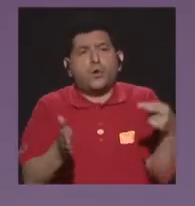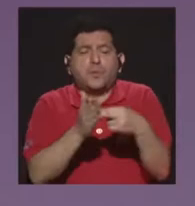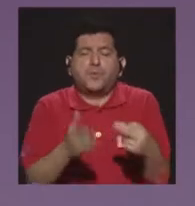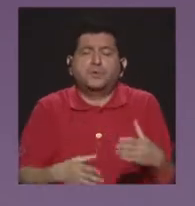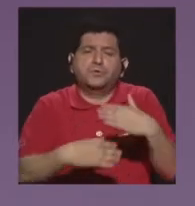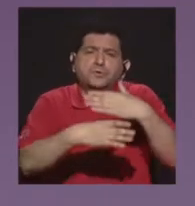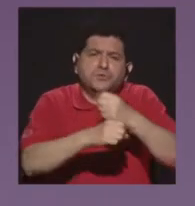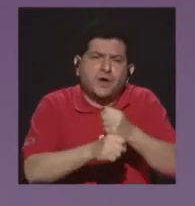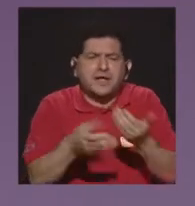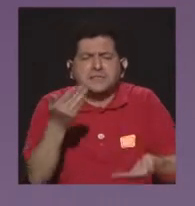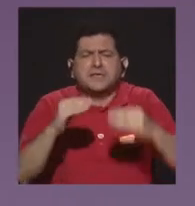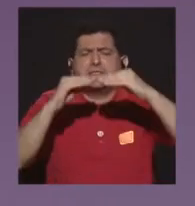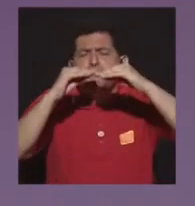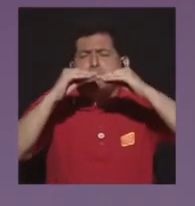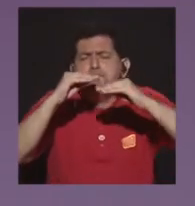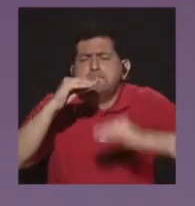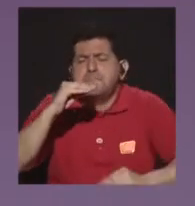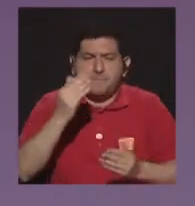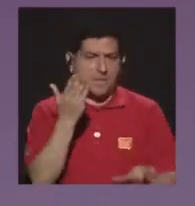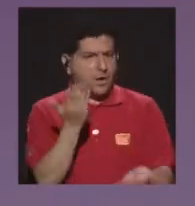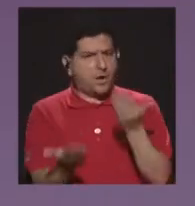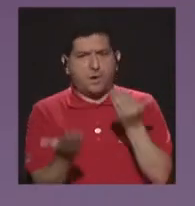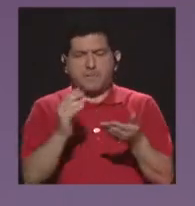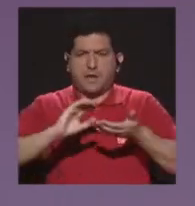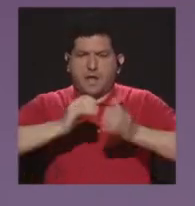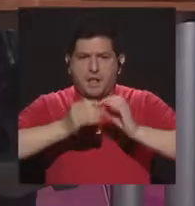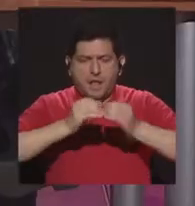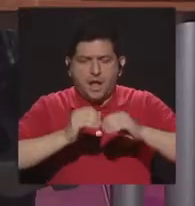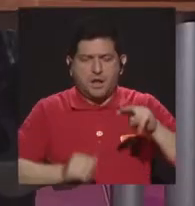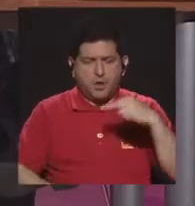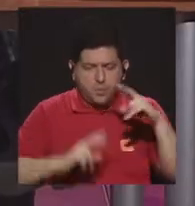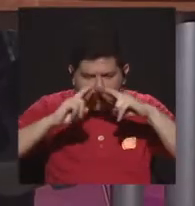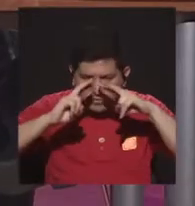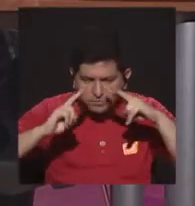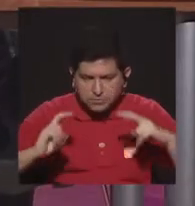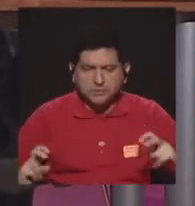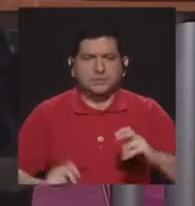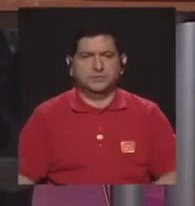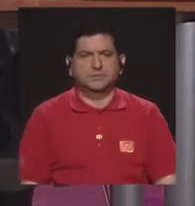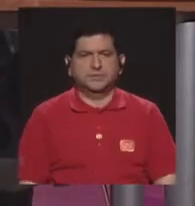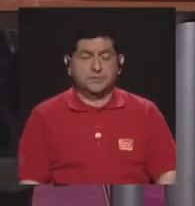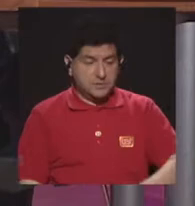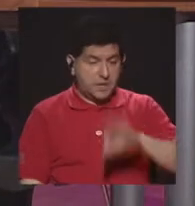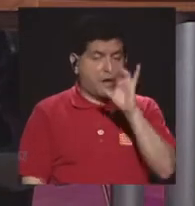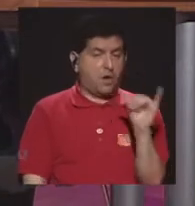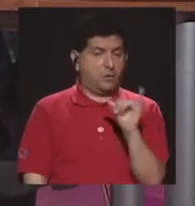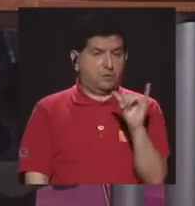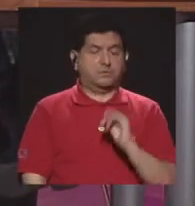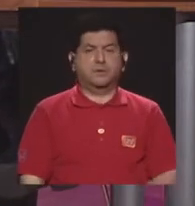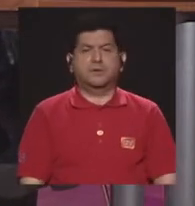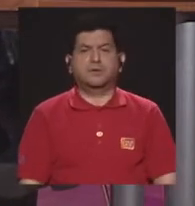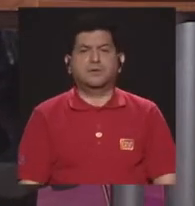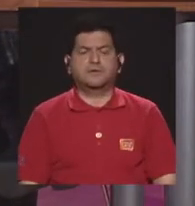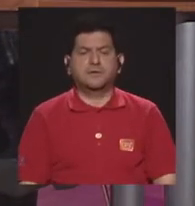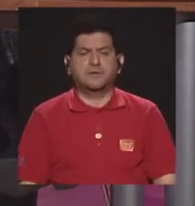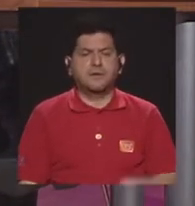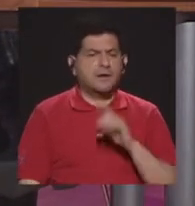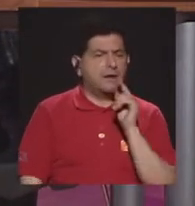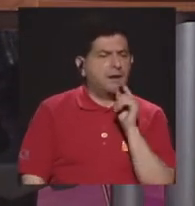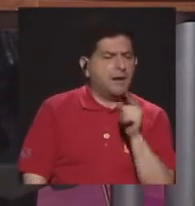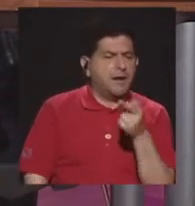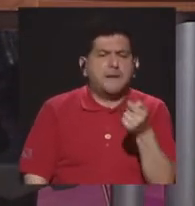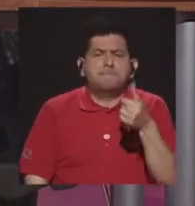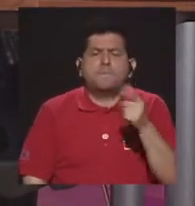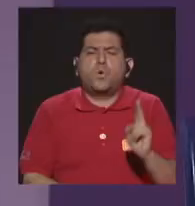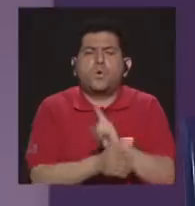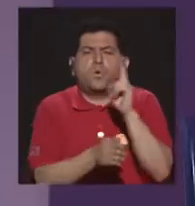hace es mínima, ¿verdad?, en comparación con el número de noticias estudiadas. Encontramos también una muy